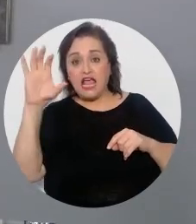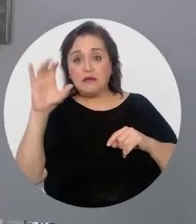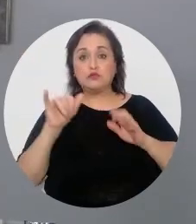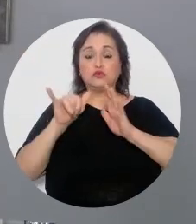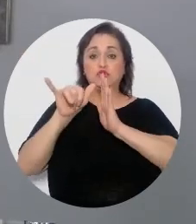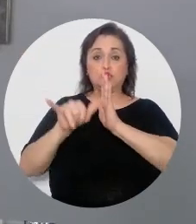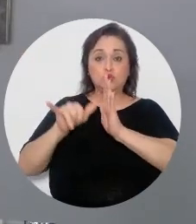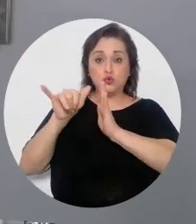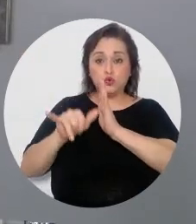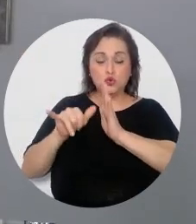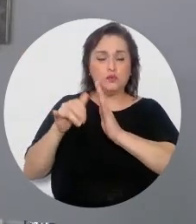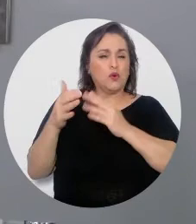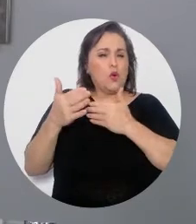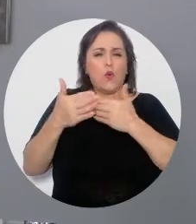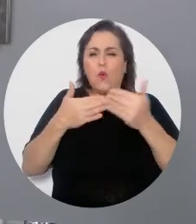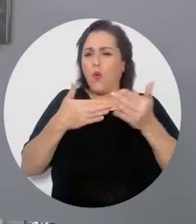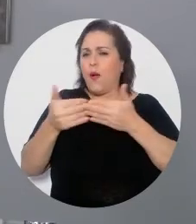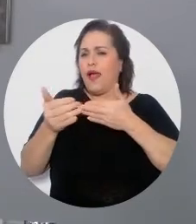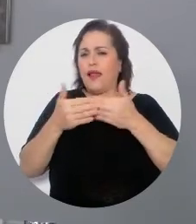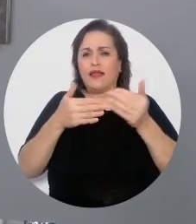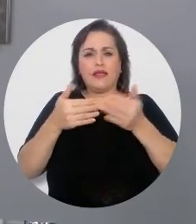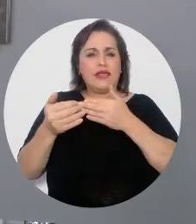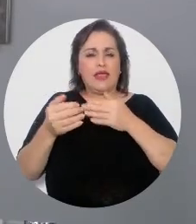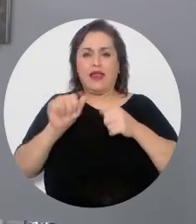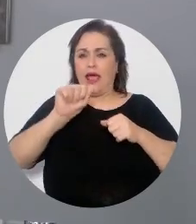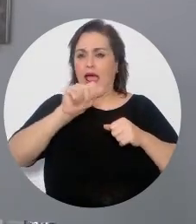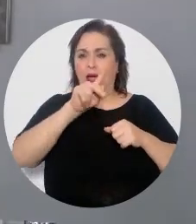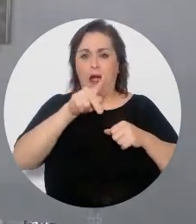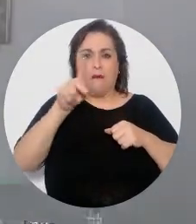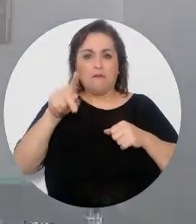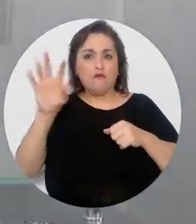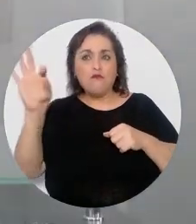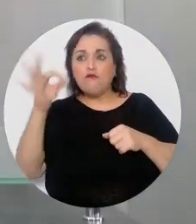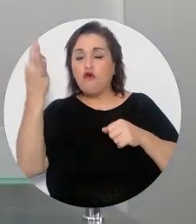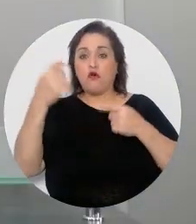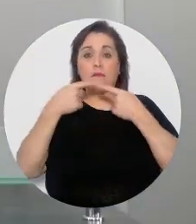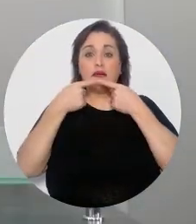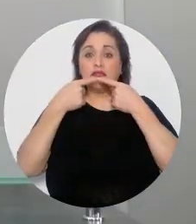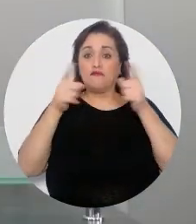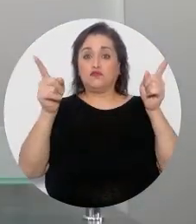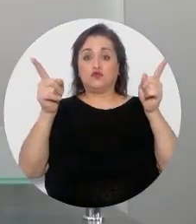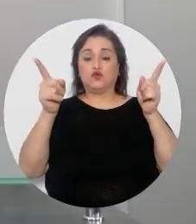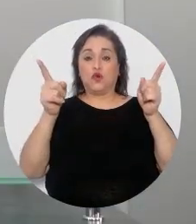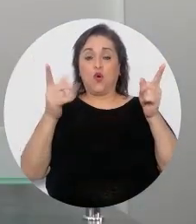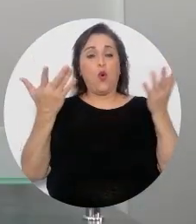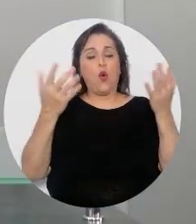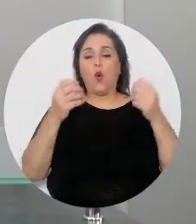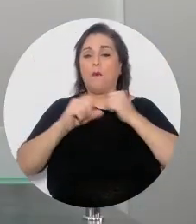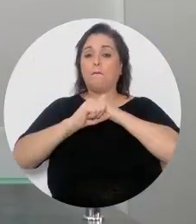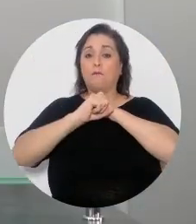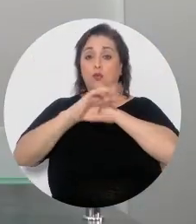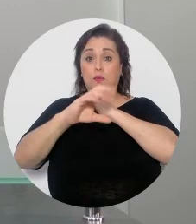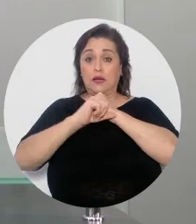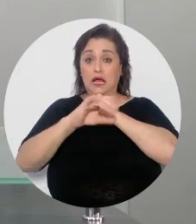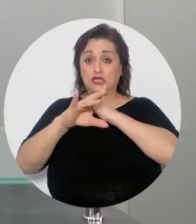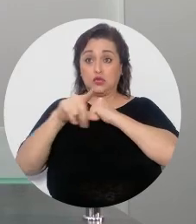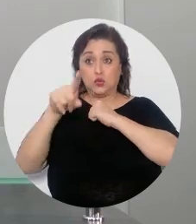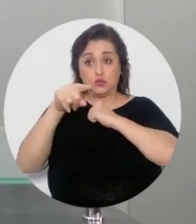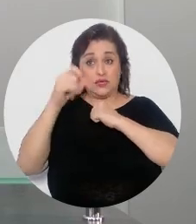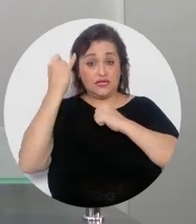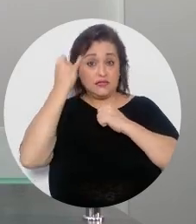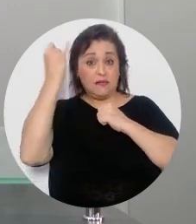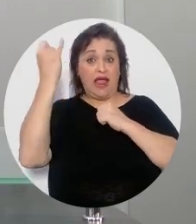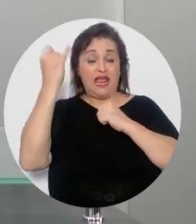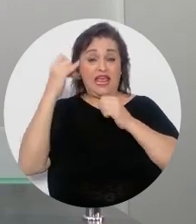YouTube. Casi cualquier forma de difusión o de publicación que